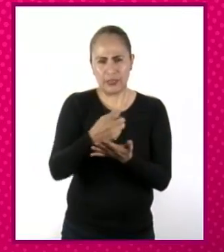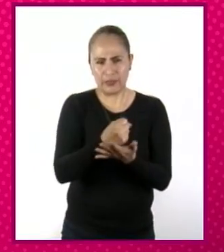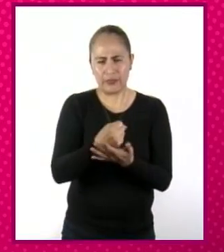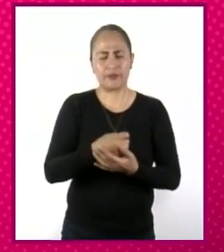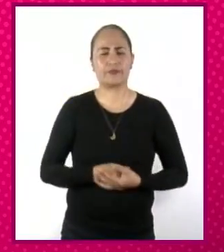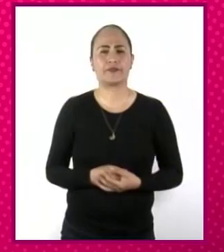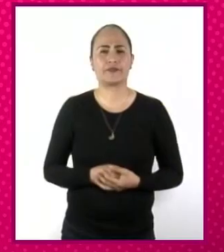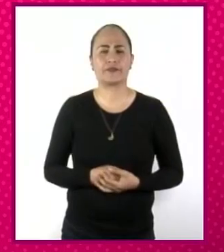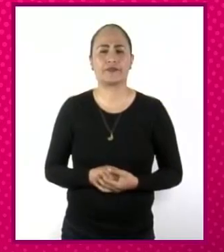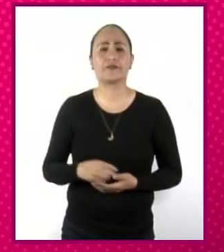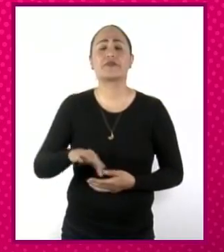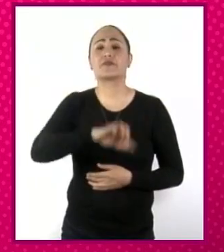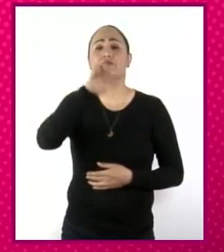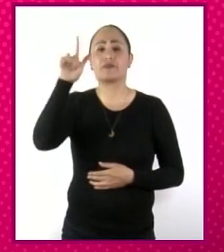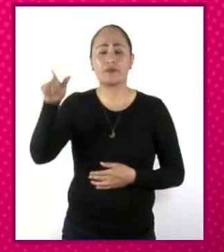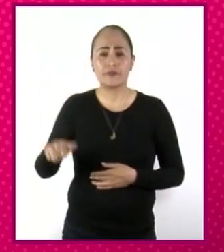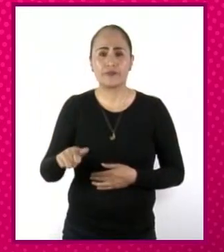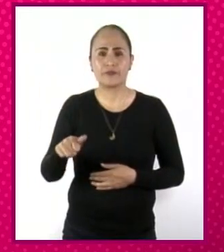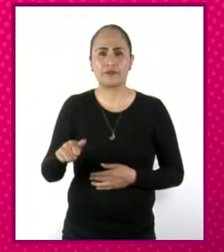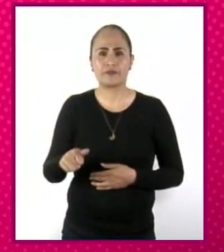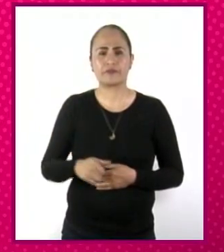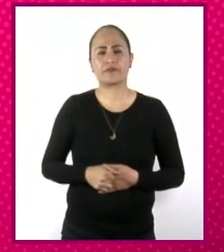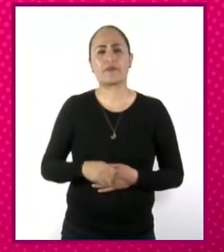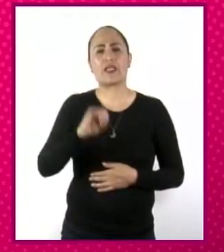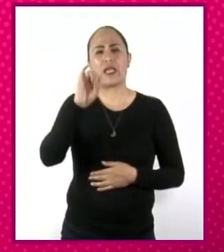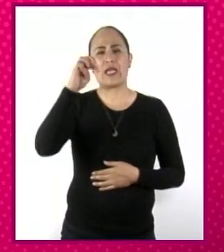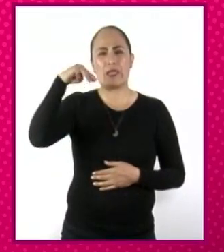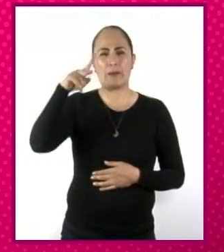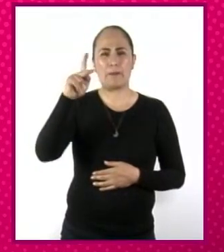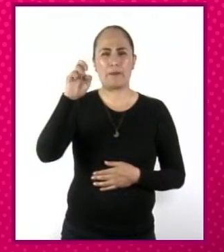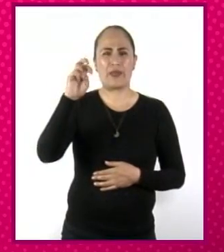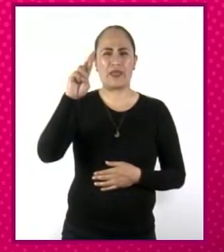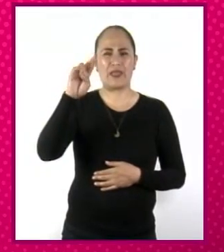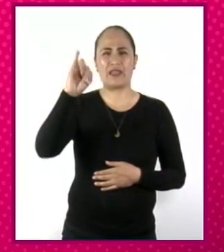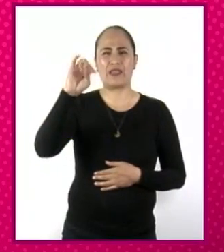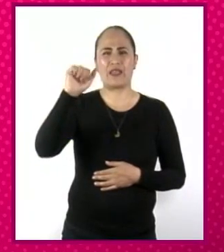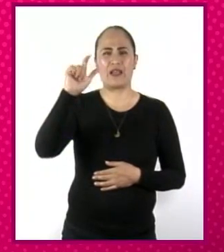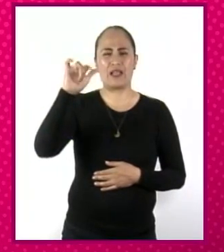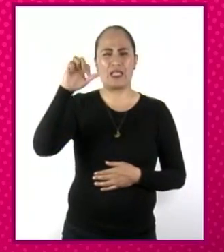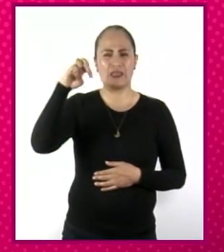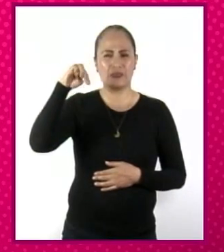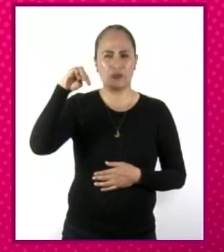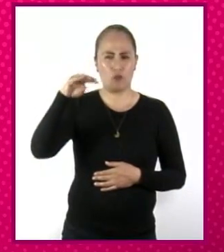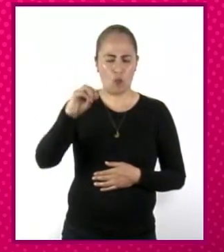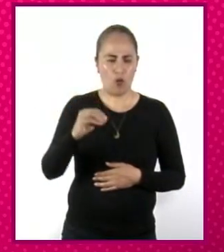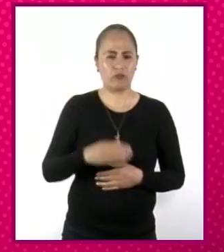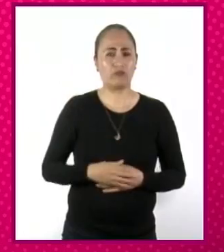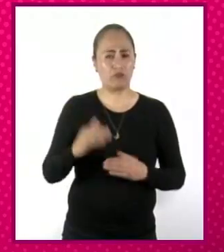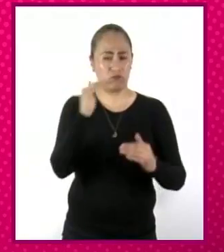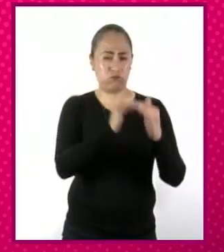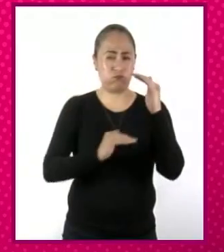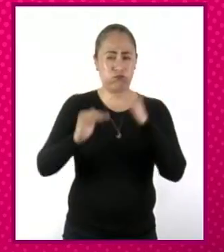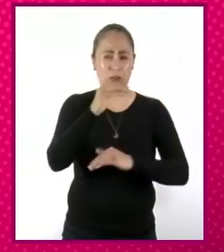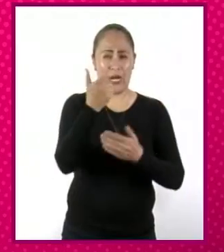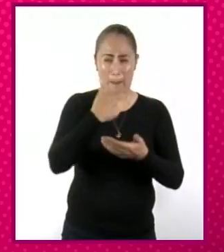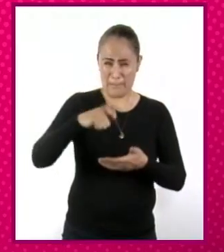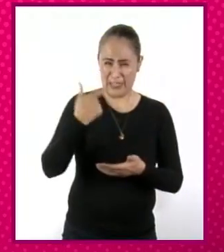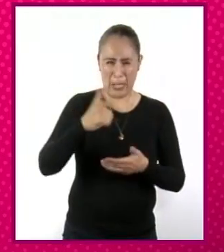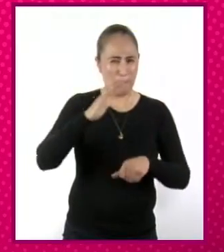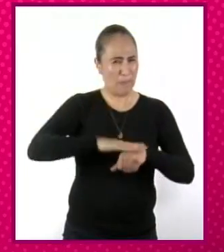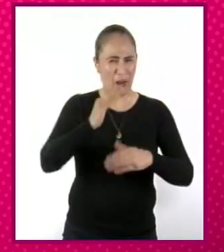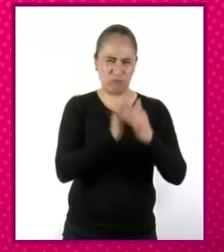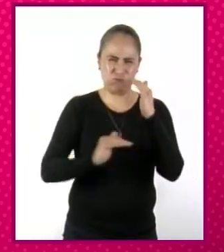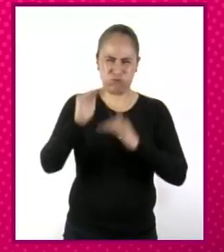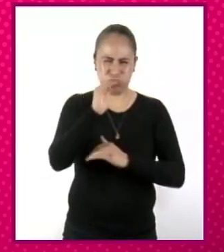económico. Años más tarde, cuando aparezca el imperialismo, que Lenin describe como la fase superior del capitalismo, Estados